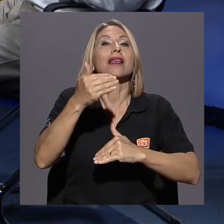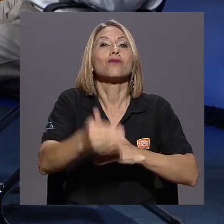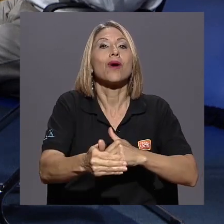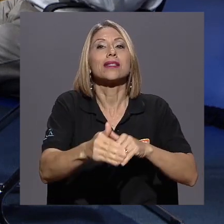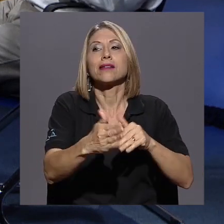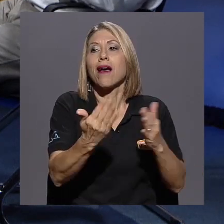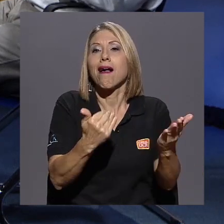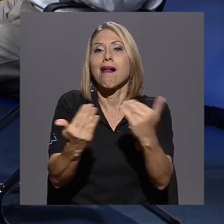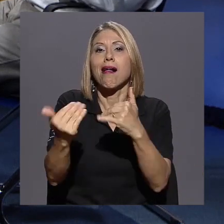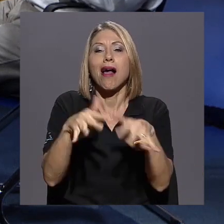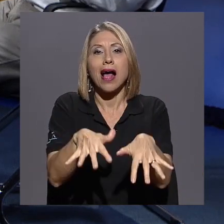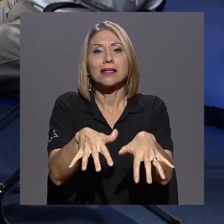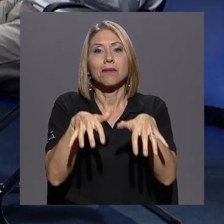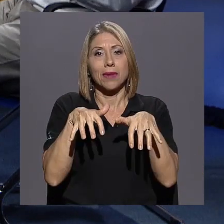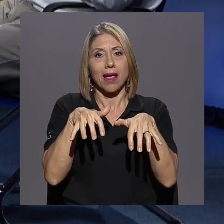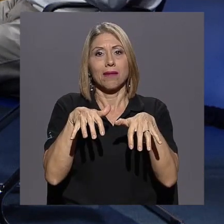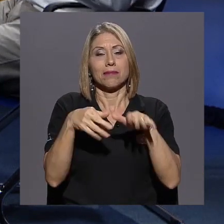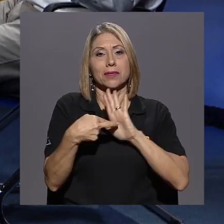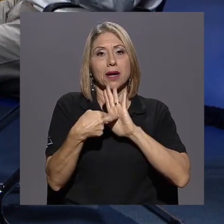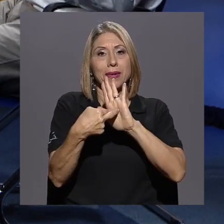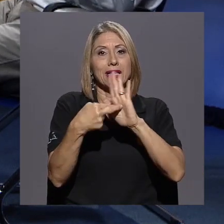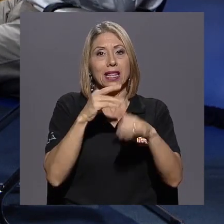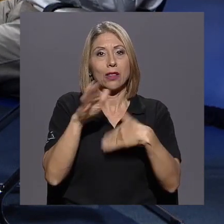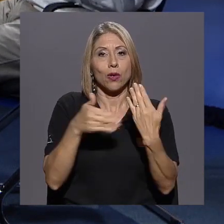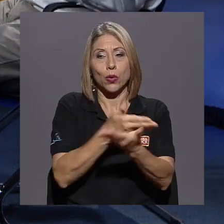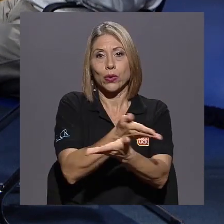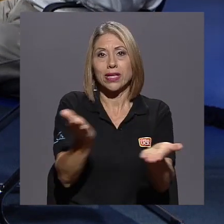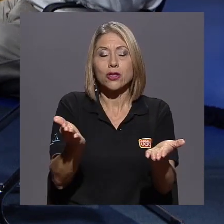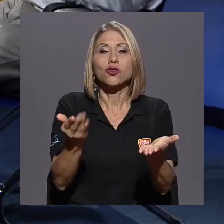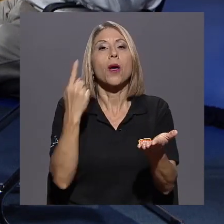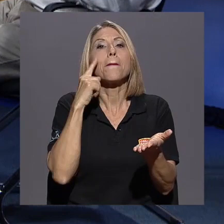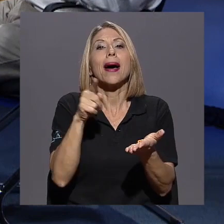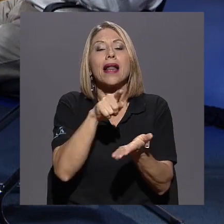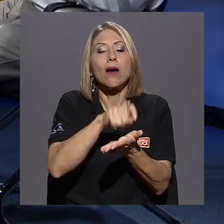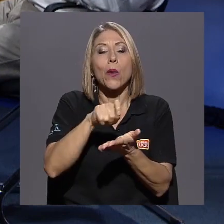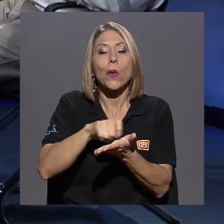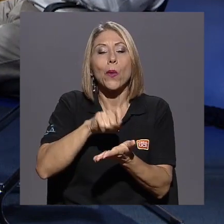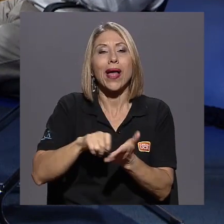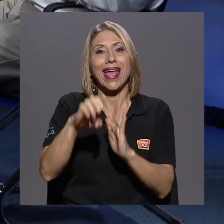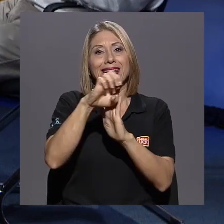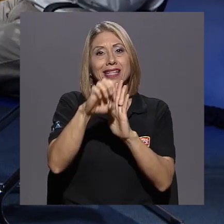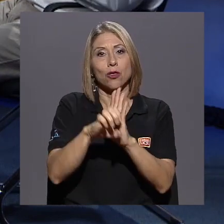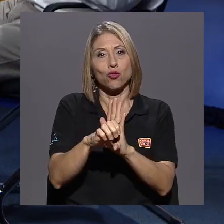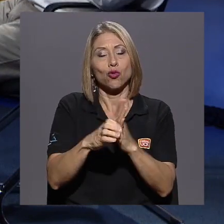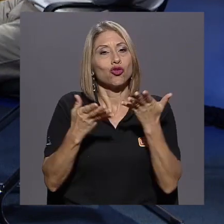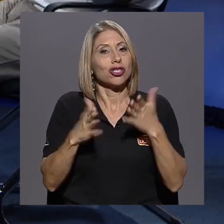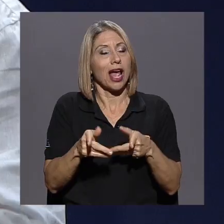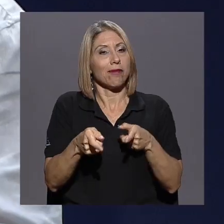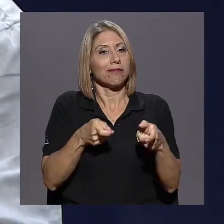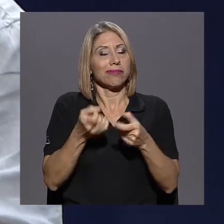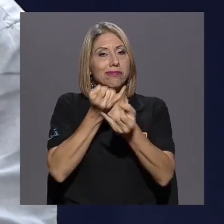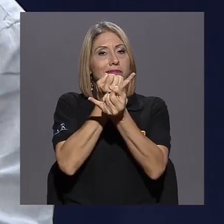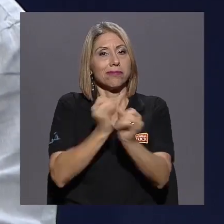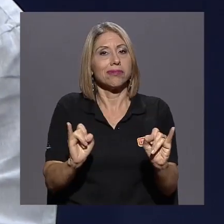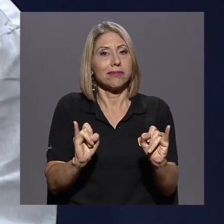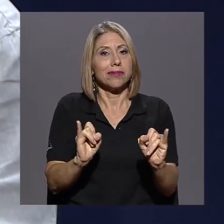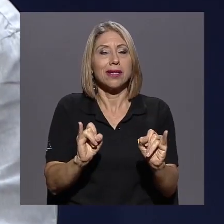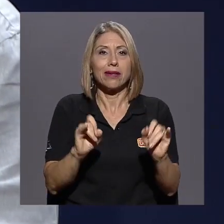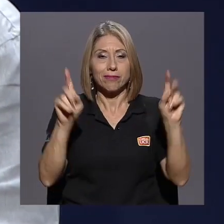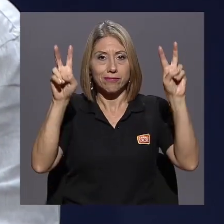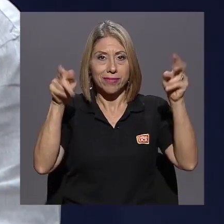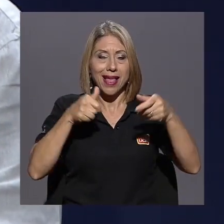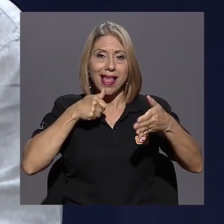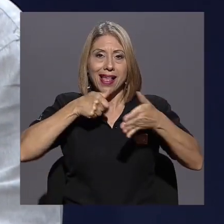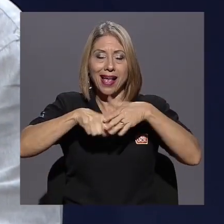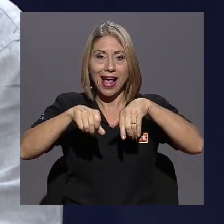la población de este municipio para elaborar un estatuto autonómico que tiene que ser la carta normativa básica